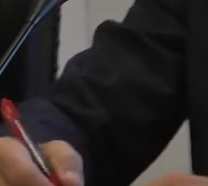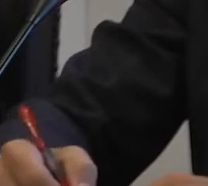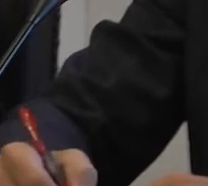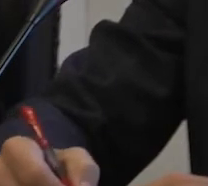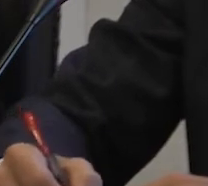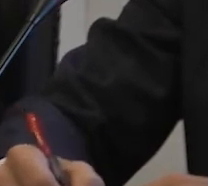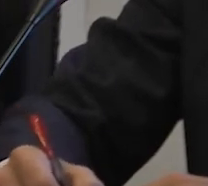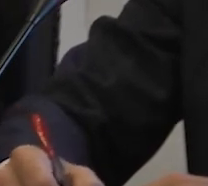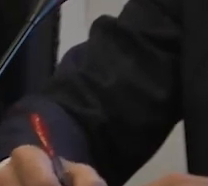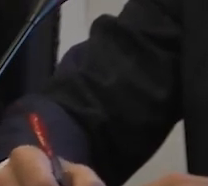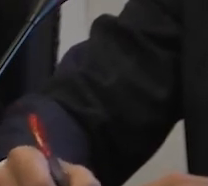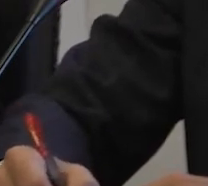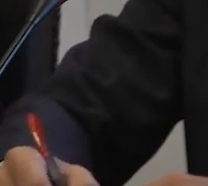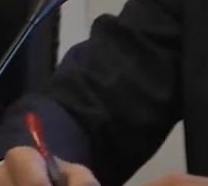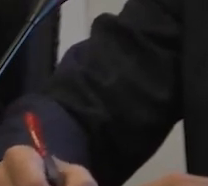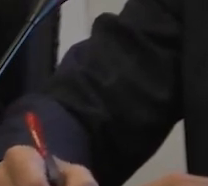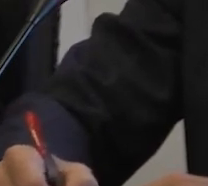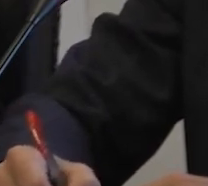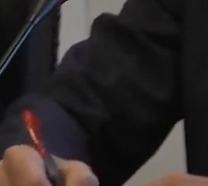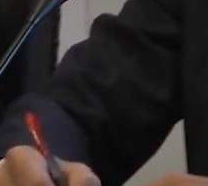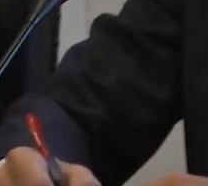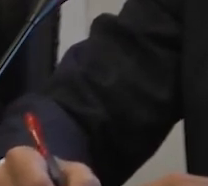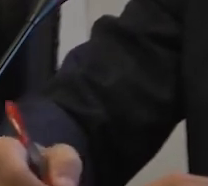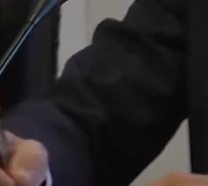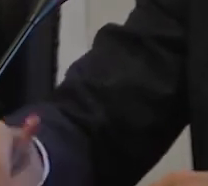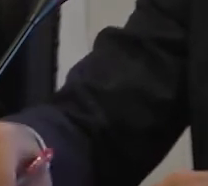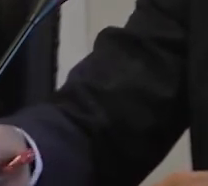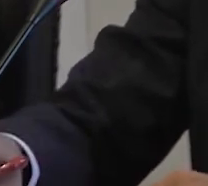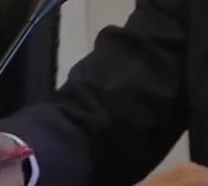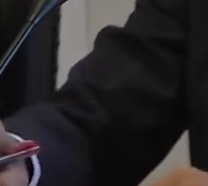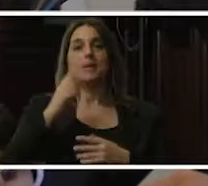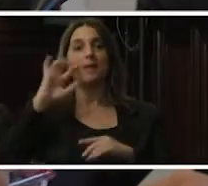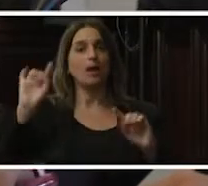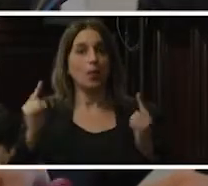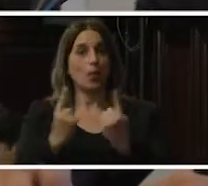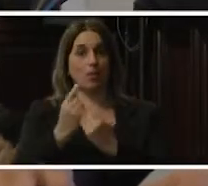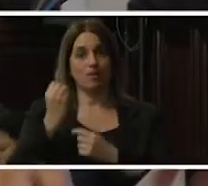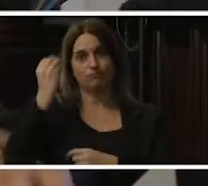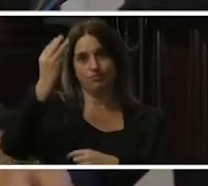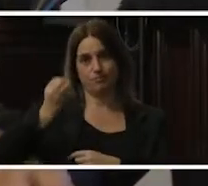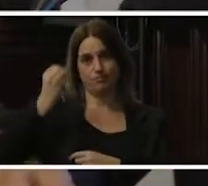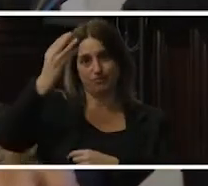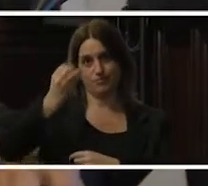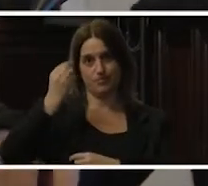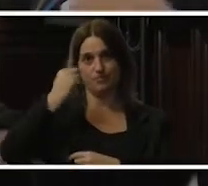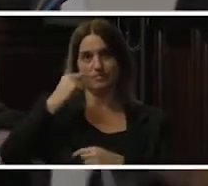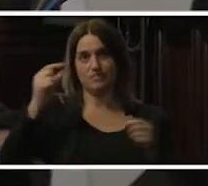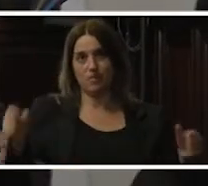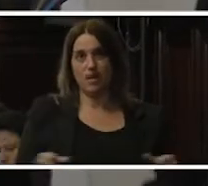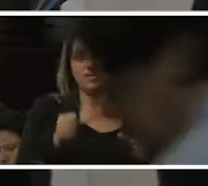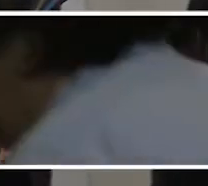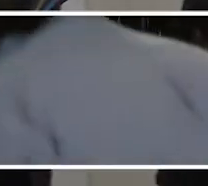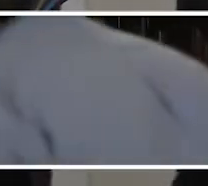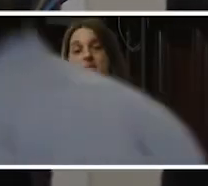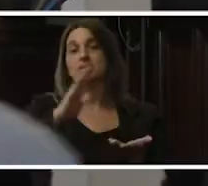el Uruguay. La primera audiencia que vamos a desarrollar está